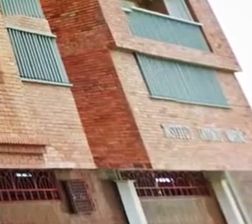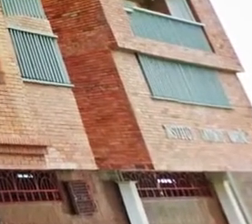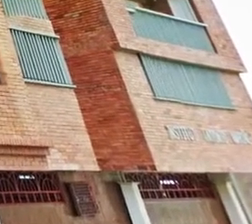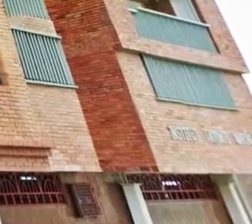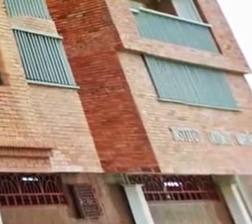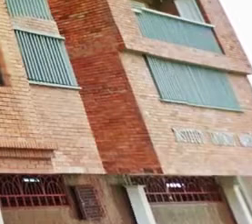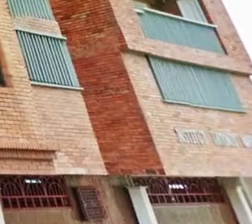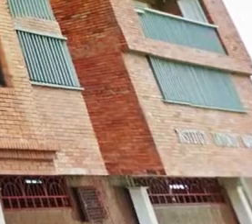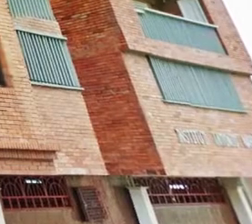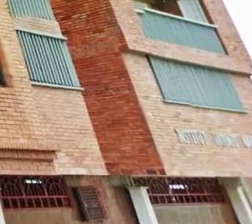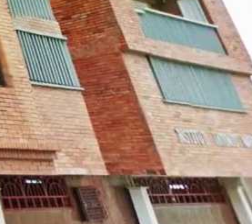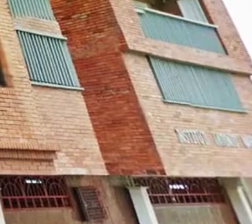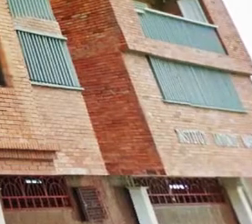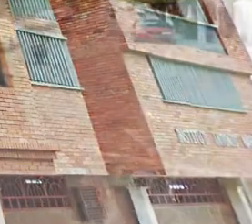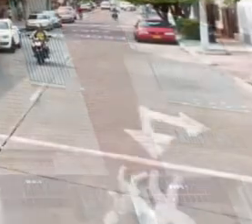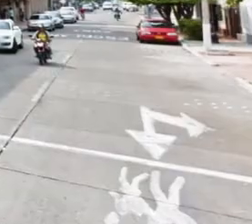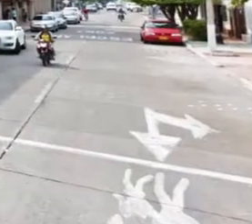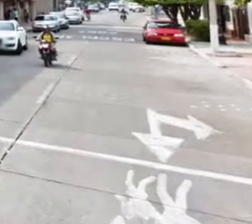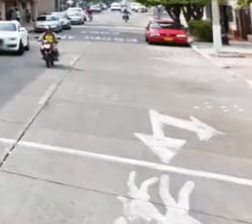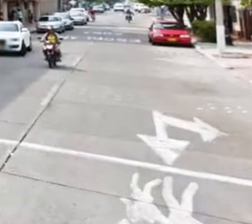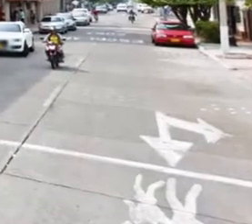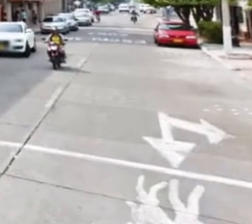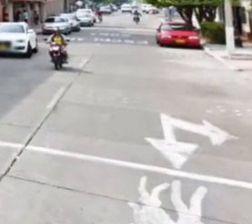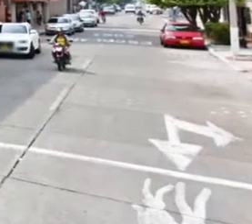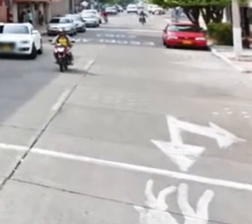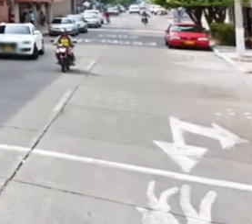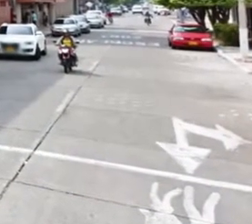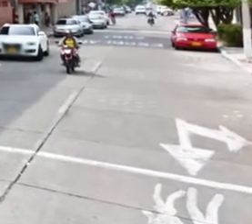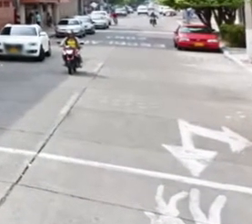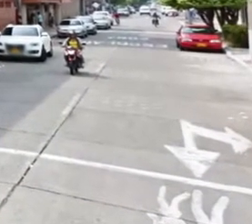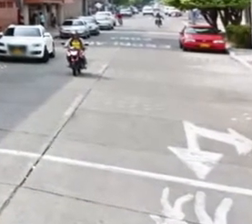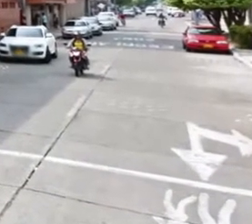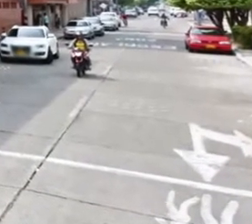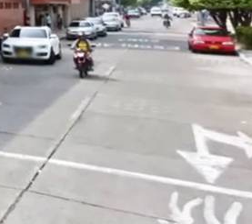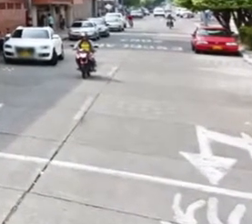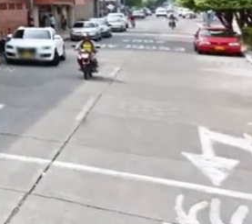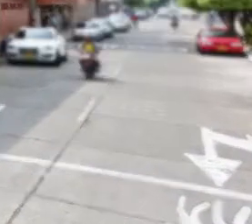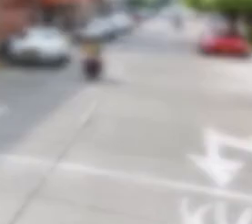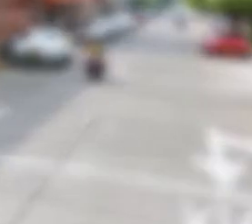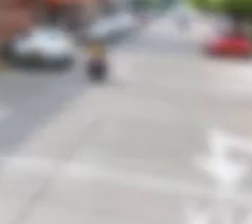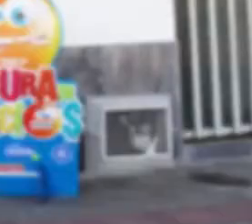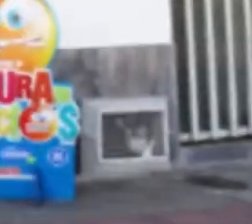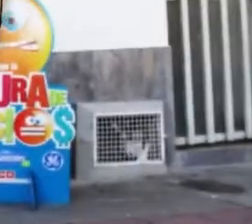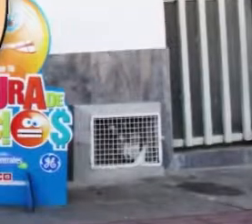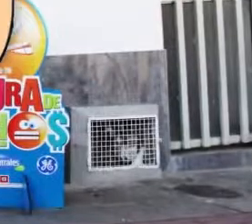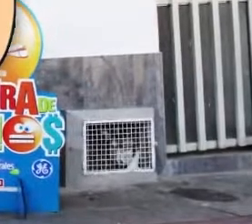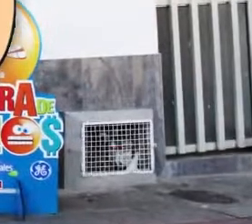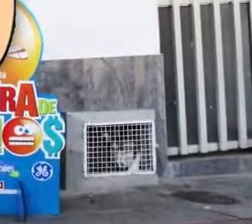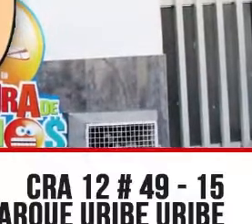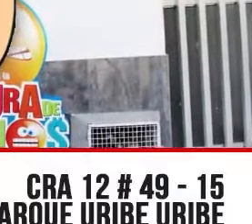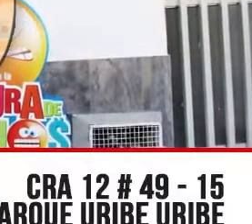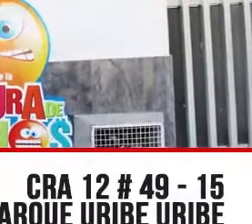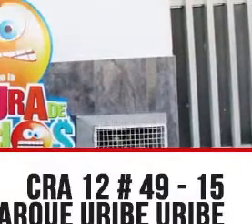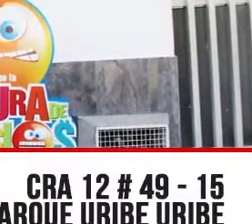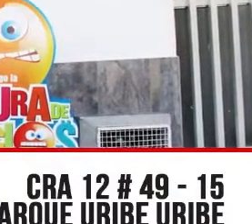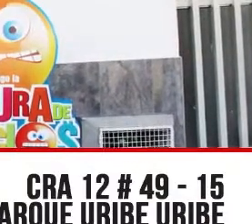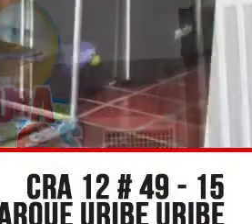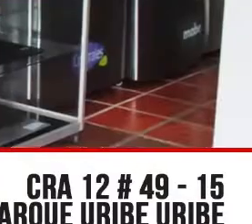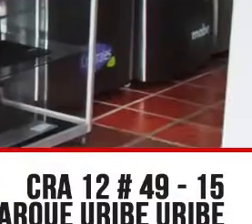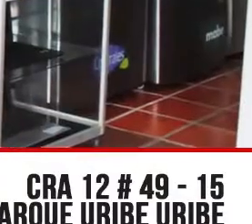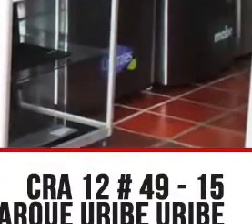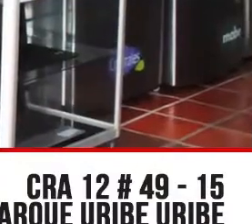Seguimos construyendo nuevos y mejores espacios educativos. Conócelos muy pronto. Inscripciones abiertas. La Feria del Crédito está en